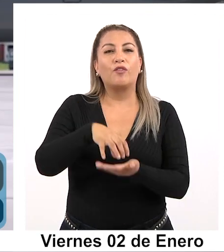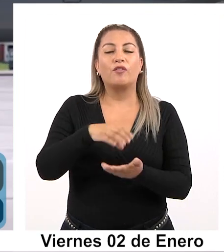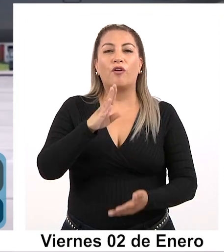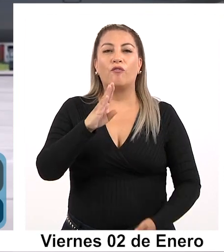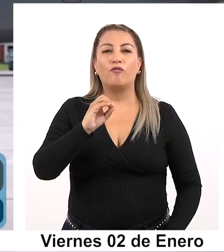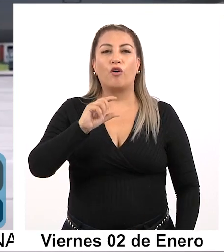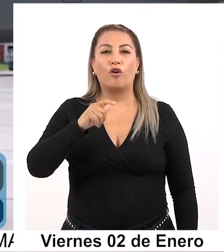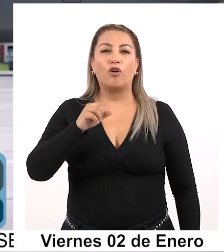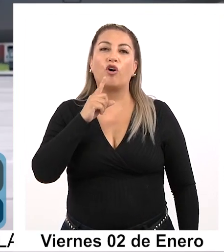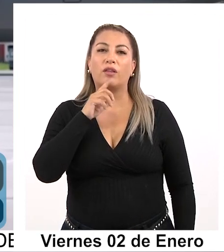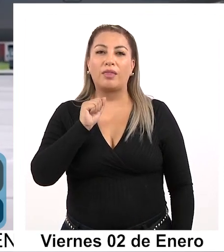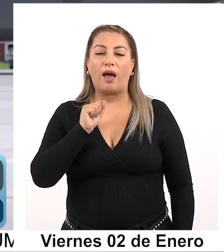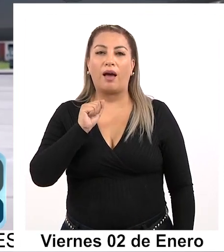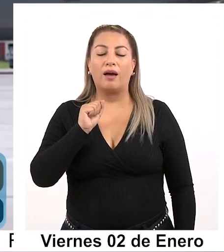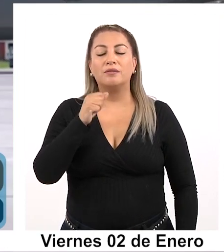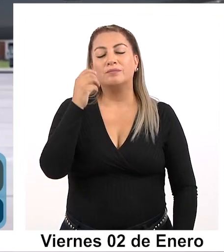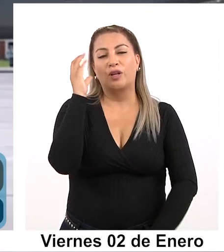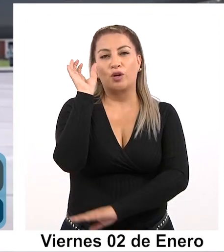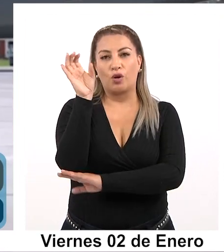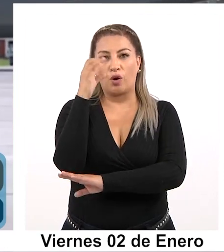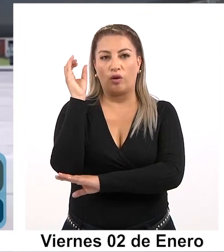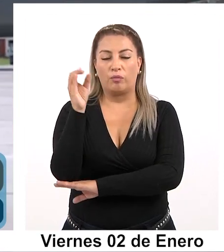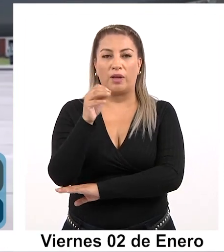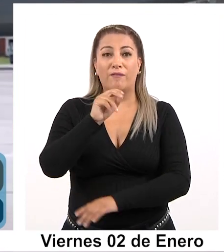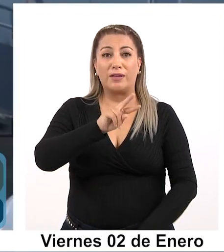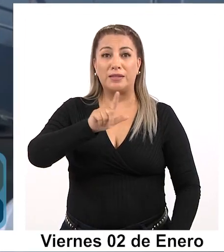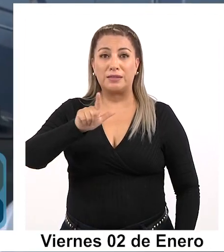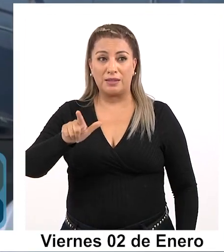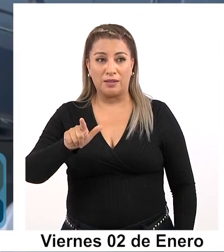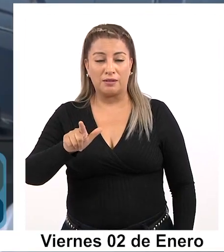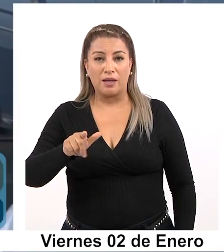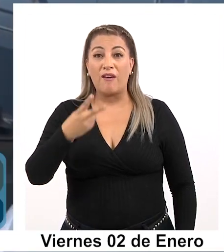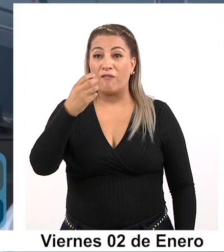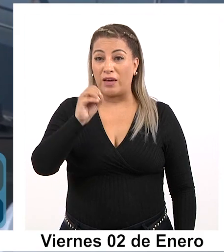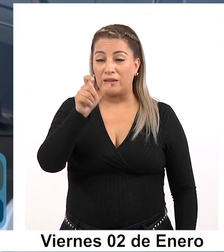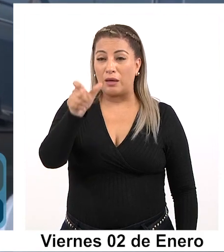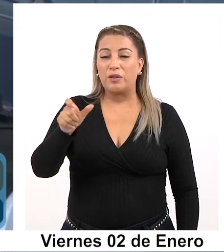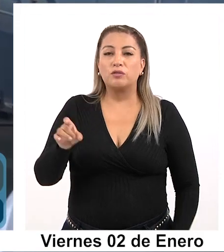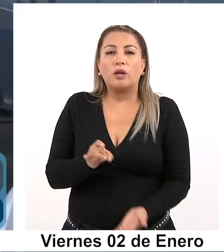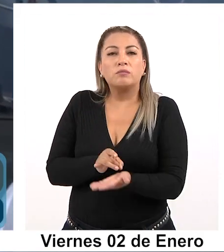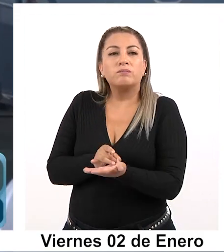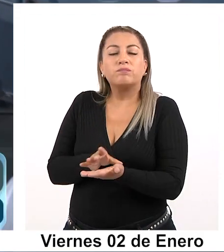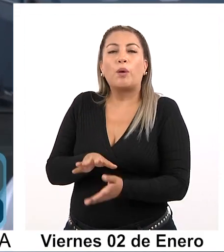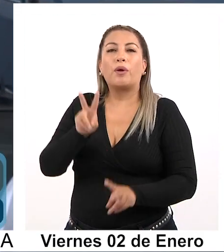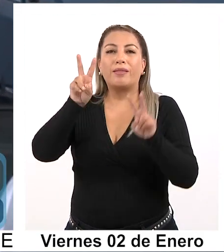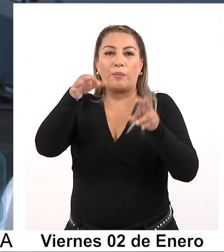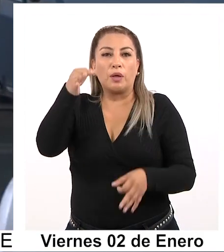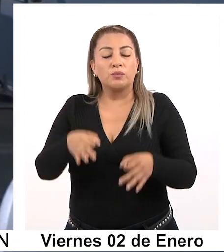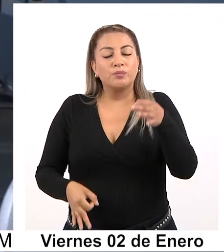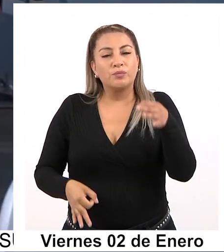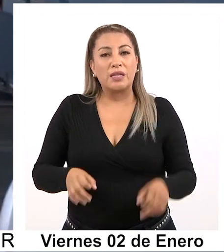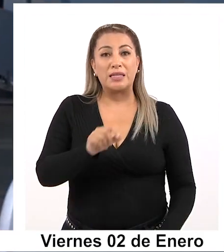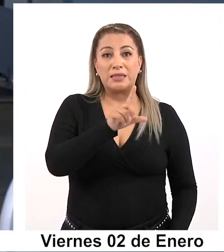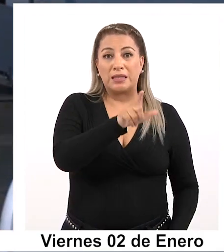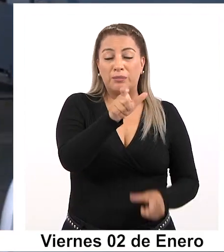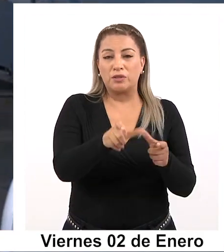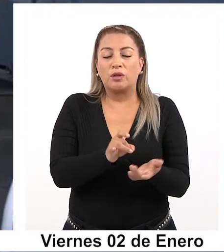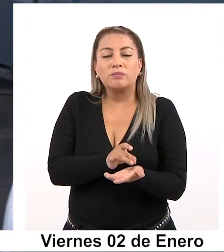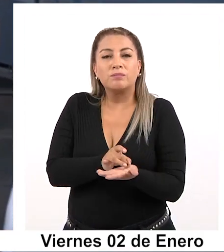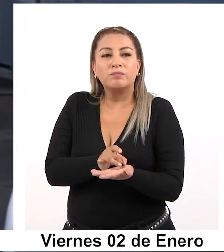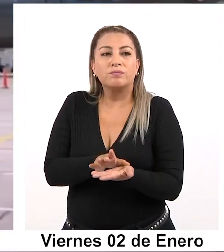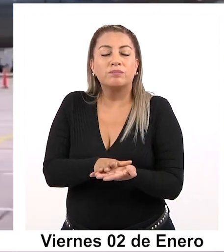Colombia. Del total de personas trasladadas, 20 corresponden a expulsiones judiciales y 7 a